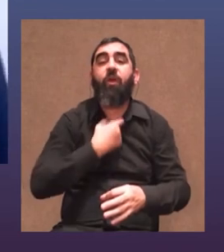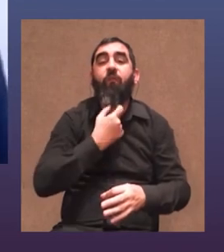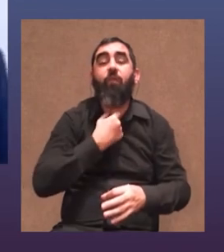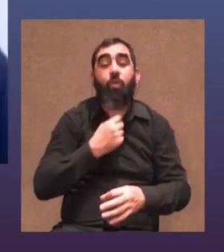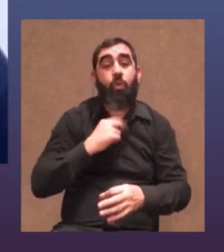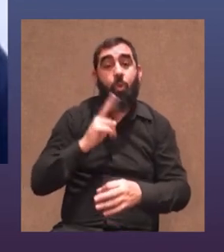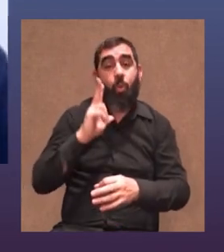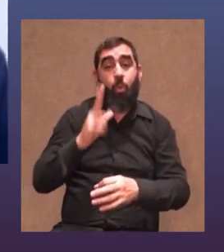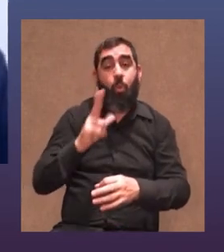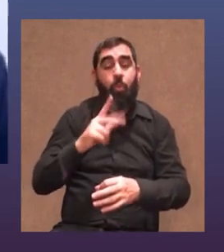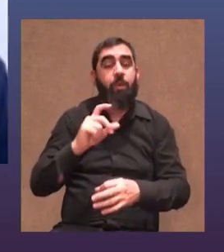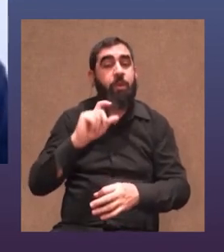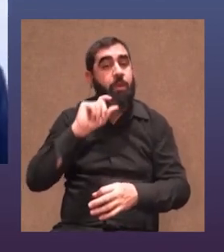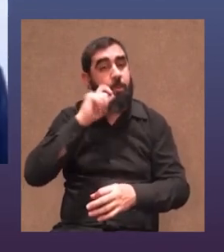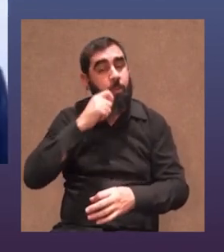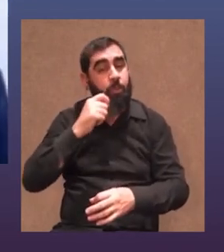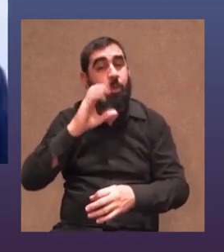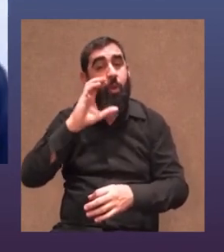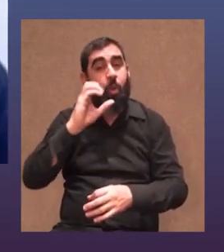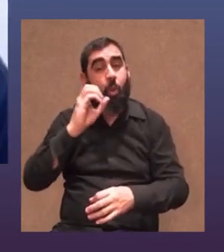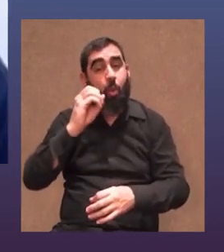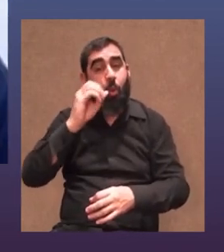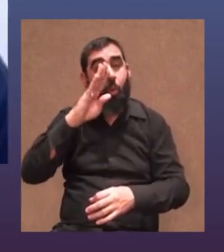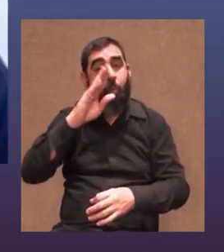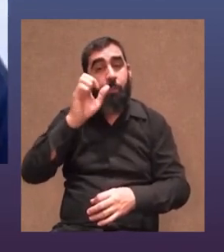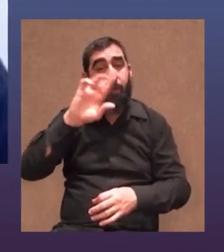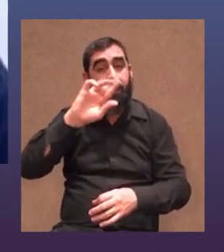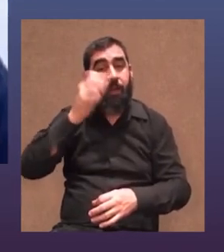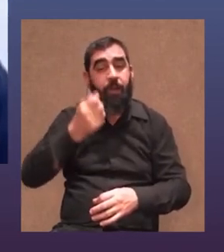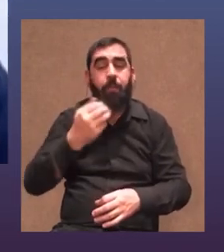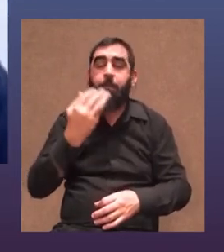que mi cercanía y gusto por la ópera, Verdi nunca te va a fallar,